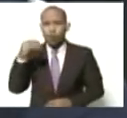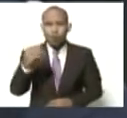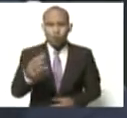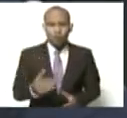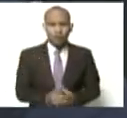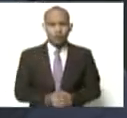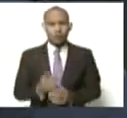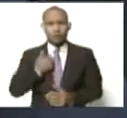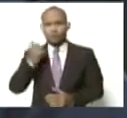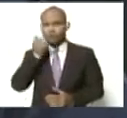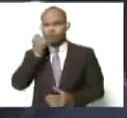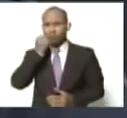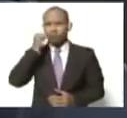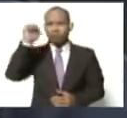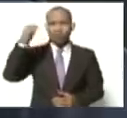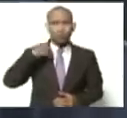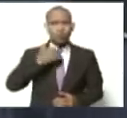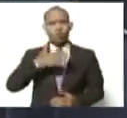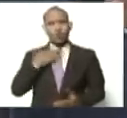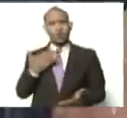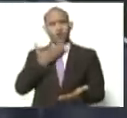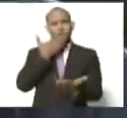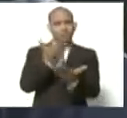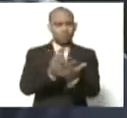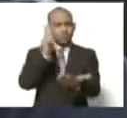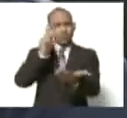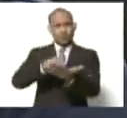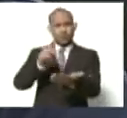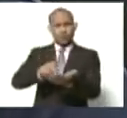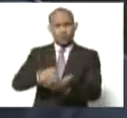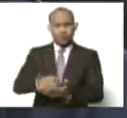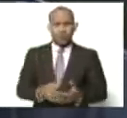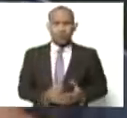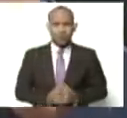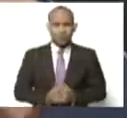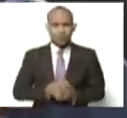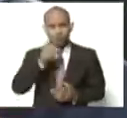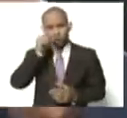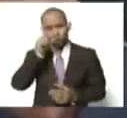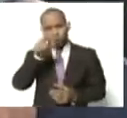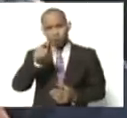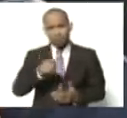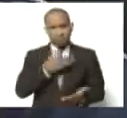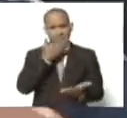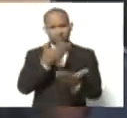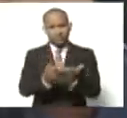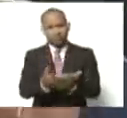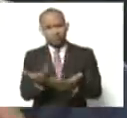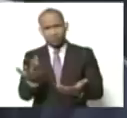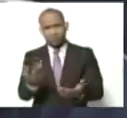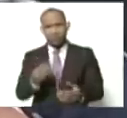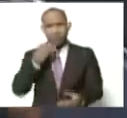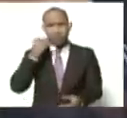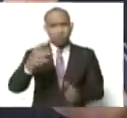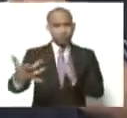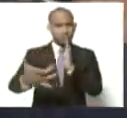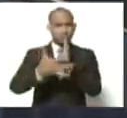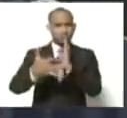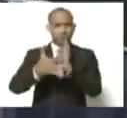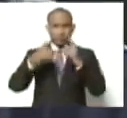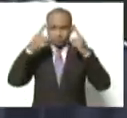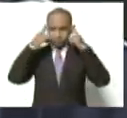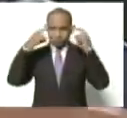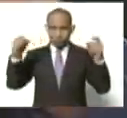han manifestado su voluntad de participar. Me hablaba ahorita Ricardo Sánchez de un movimiento de jóvenes tecnólogos que se dedican a